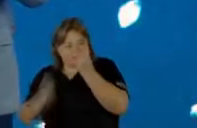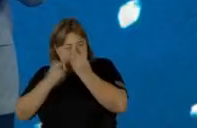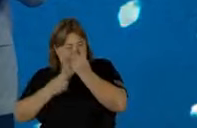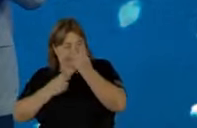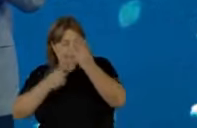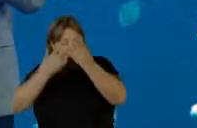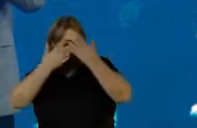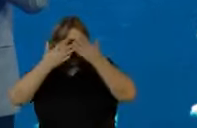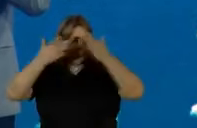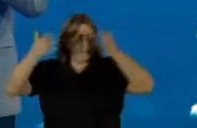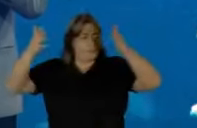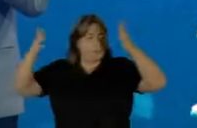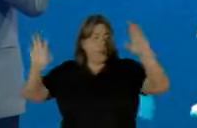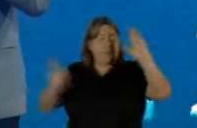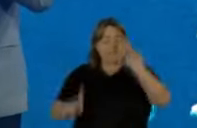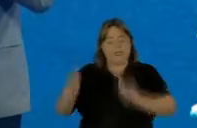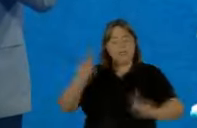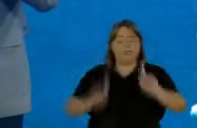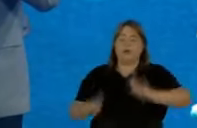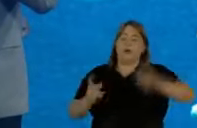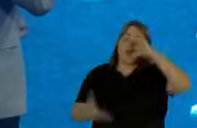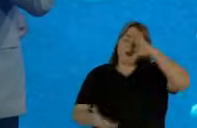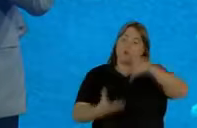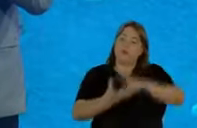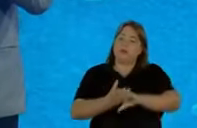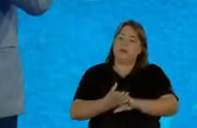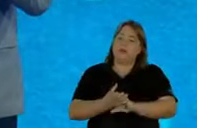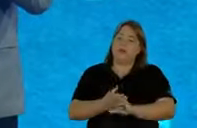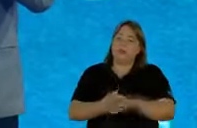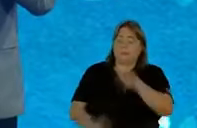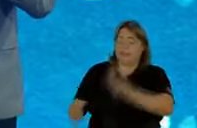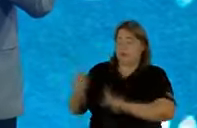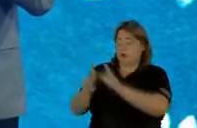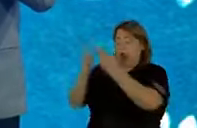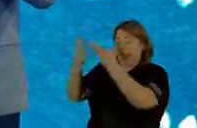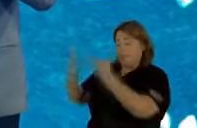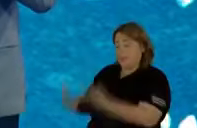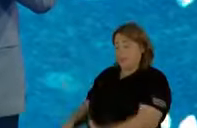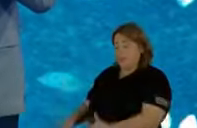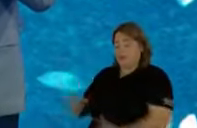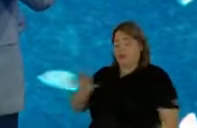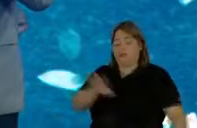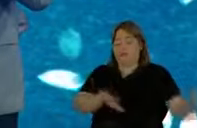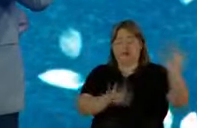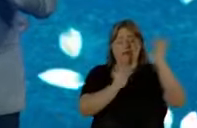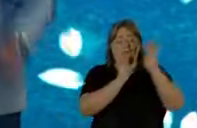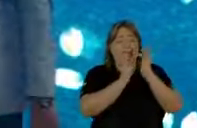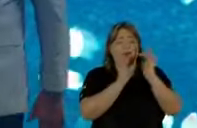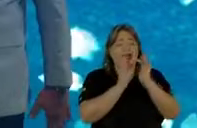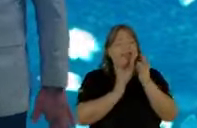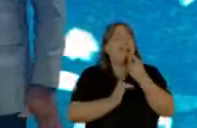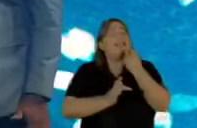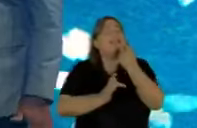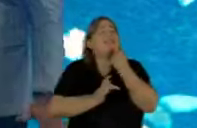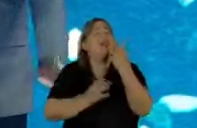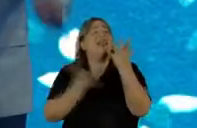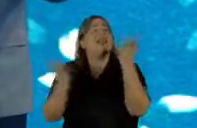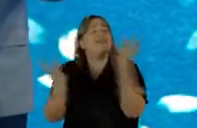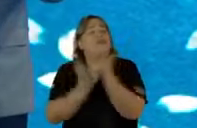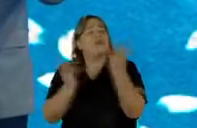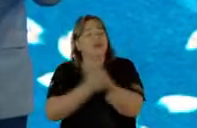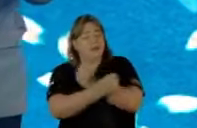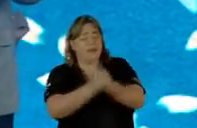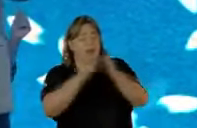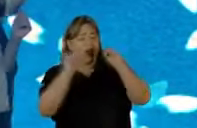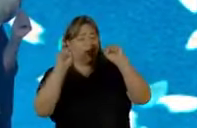caminan. Habrá alguien que lo crea conmigo. Los que están perdidos comienzan a llamar, a decir: yo quiero salvación. Hoy la